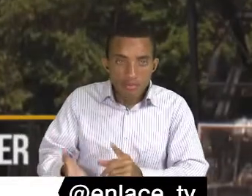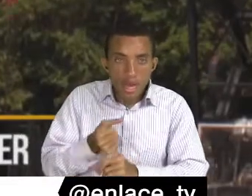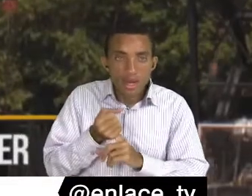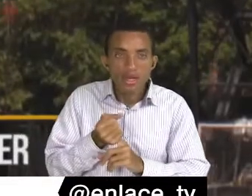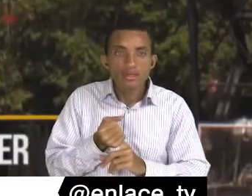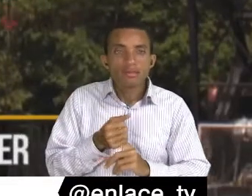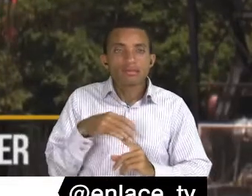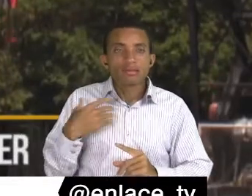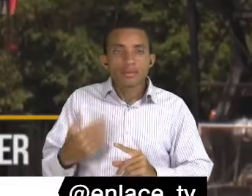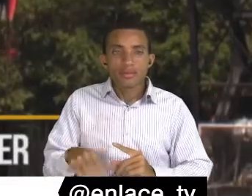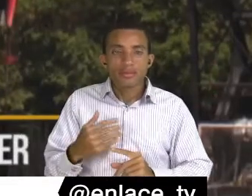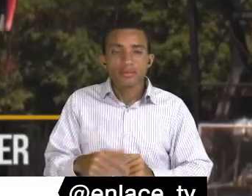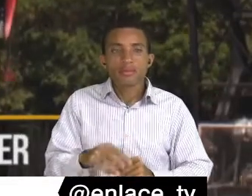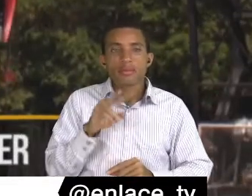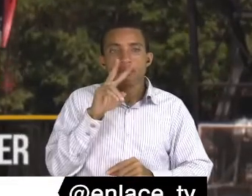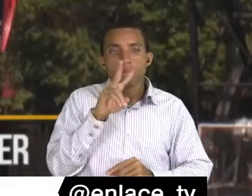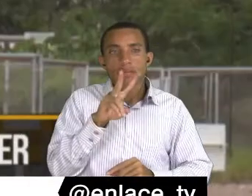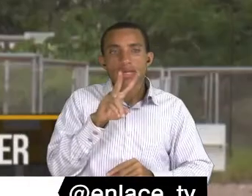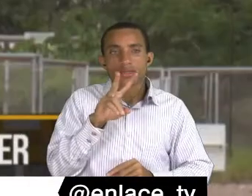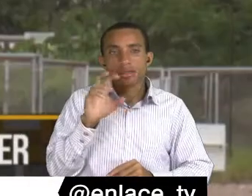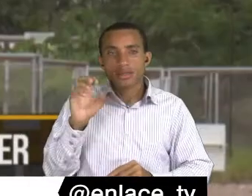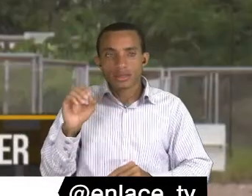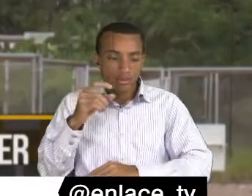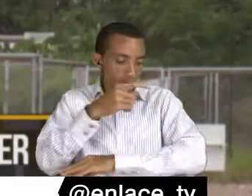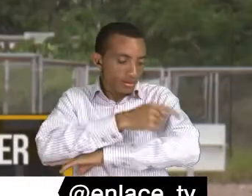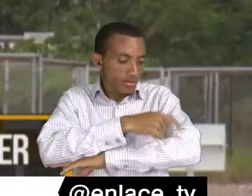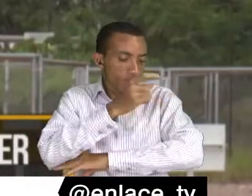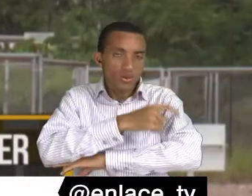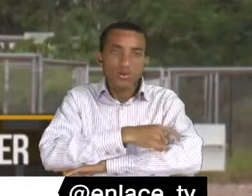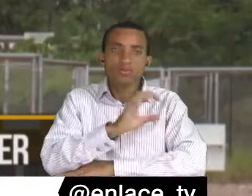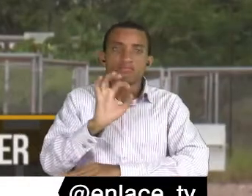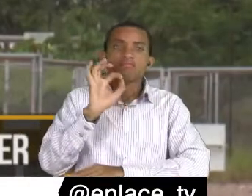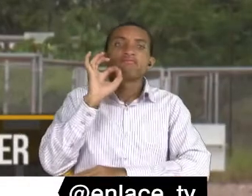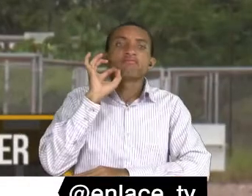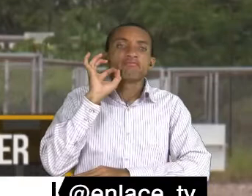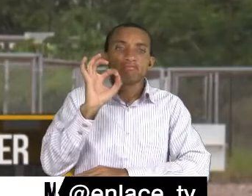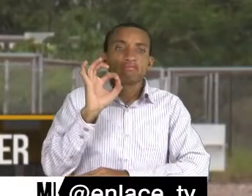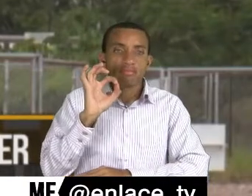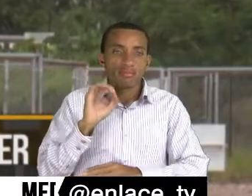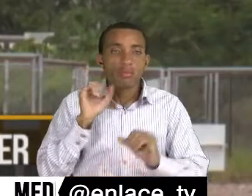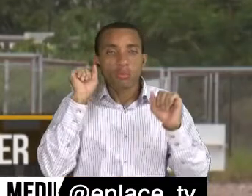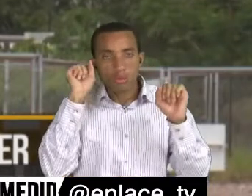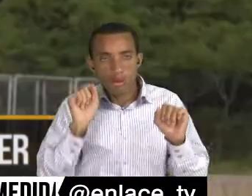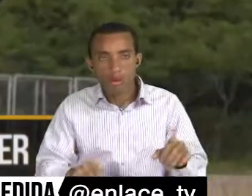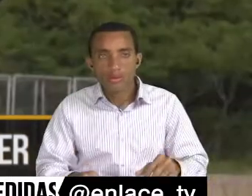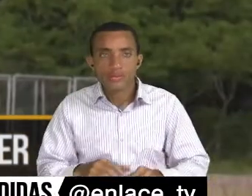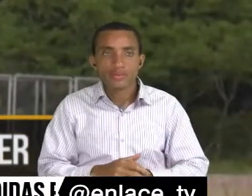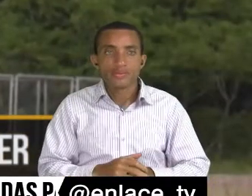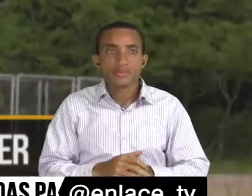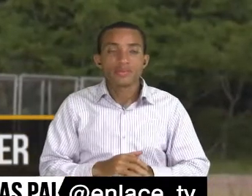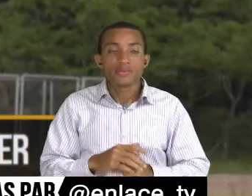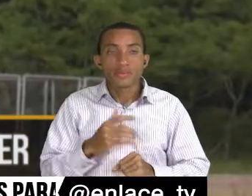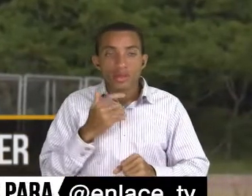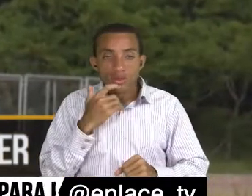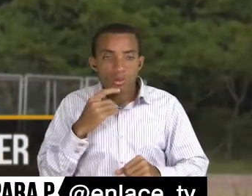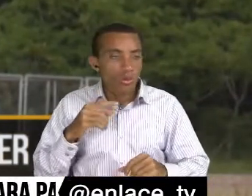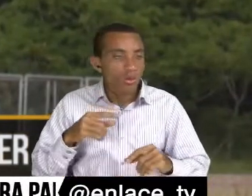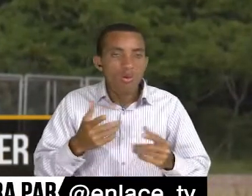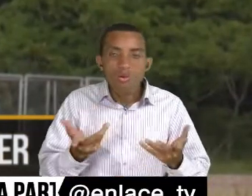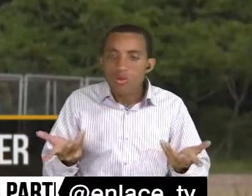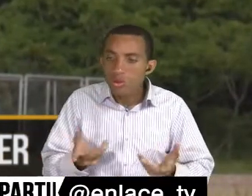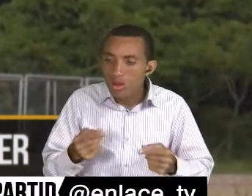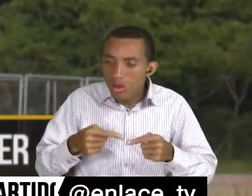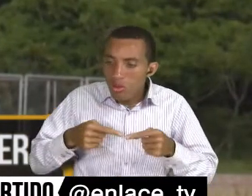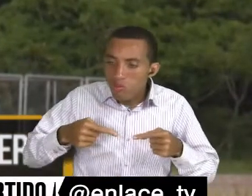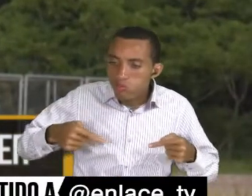20 grados API, de muy buena calidad. Y ahora que viene, poder trabajar en la delimitación del campo y en